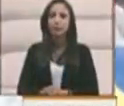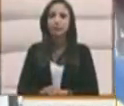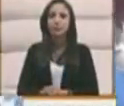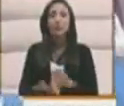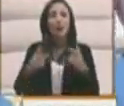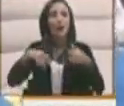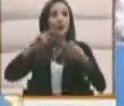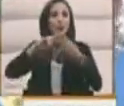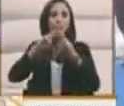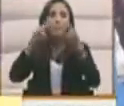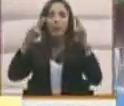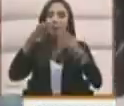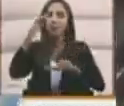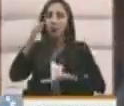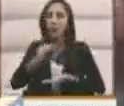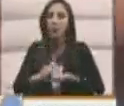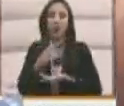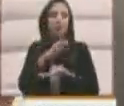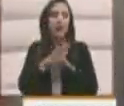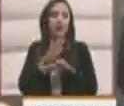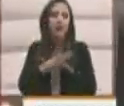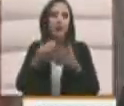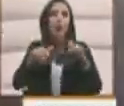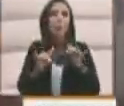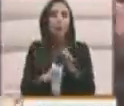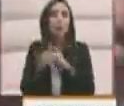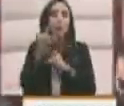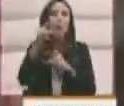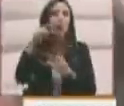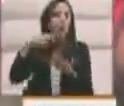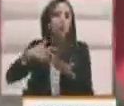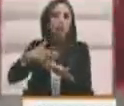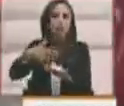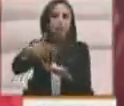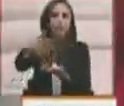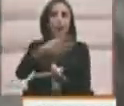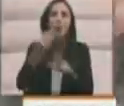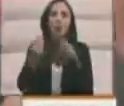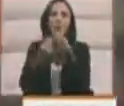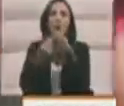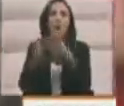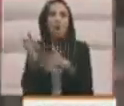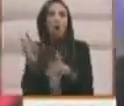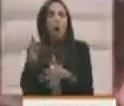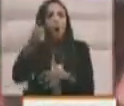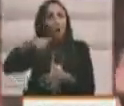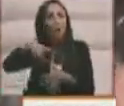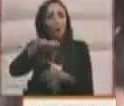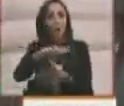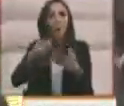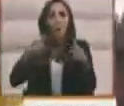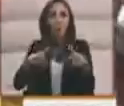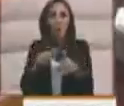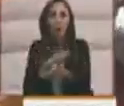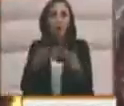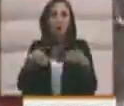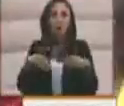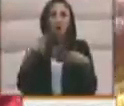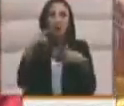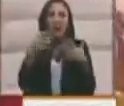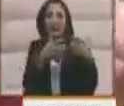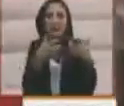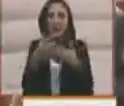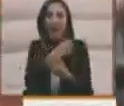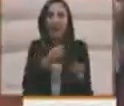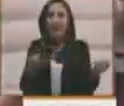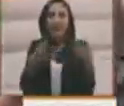paz, hoy lunes, caminando con el pueblo. Esto pudiese ser un río de sangre, una guerra